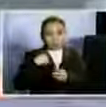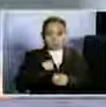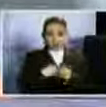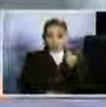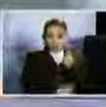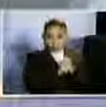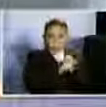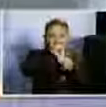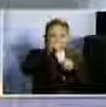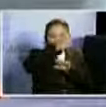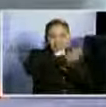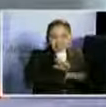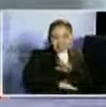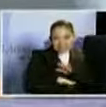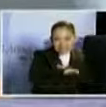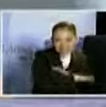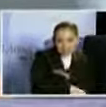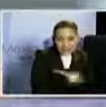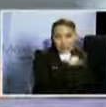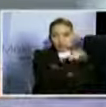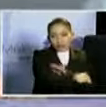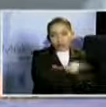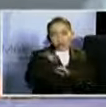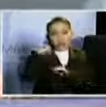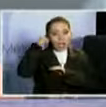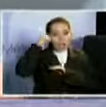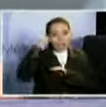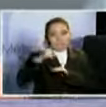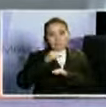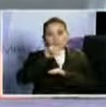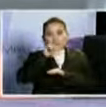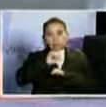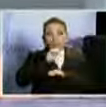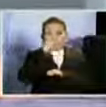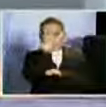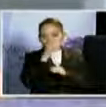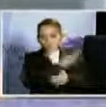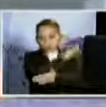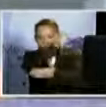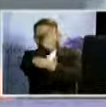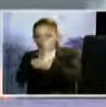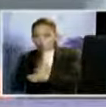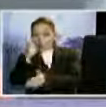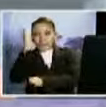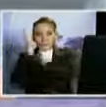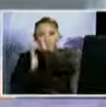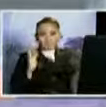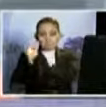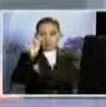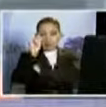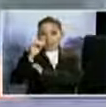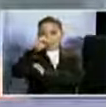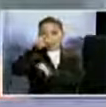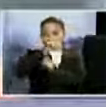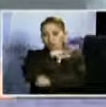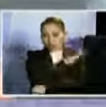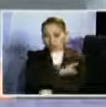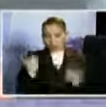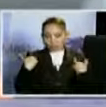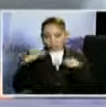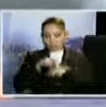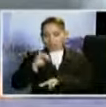problema es un problema fundamental. Yo tengo que ir en abril, el abril 2022, tengo que estar en Bélgica, representando al secretario general